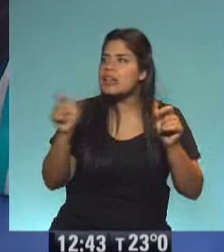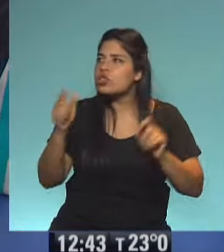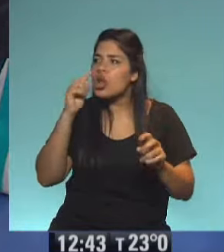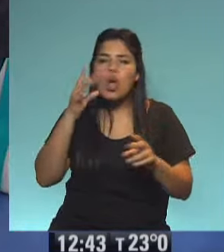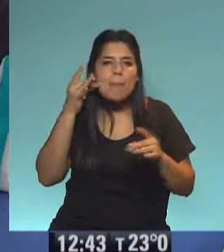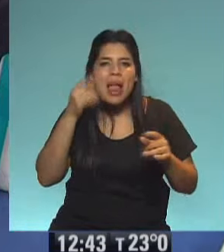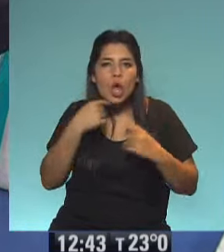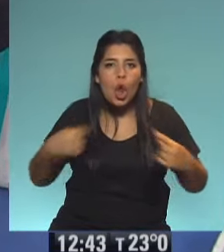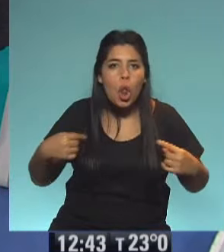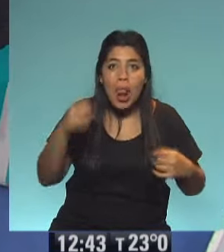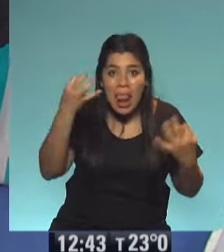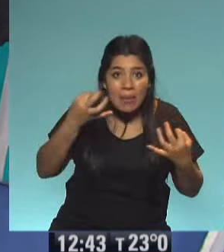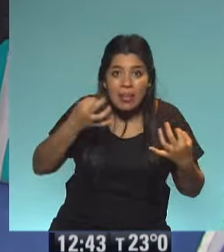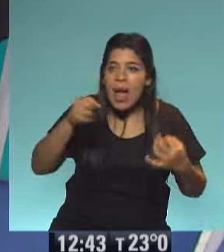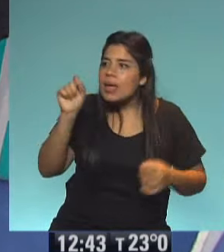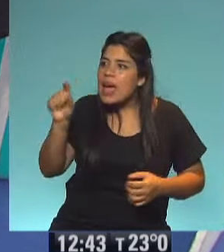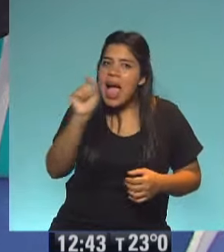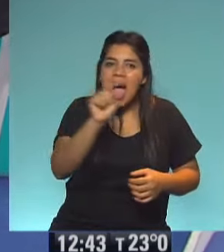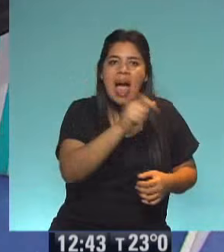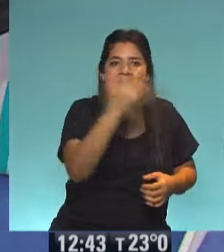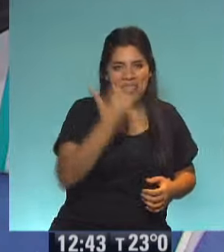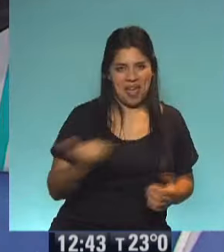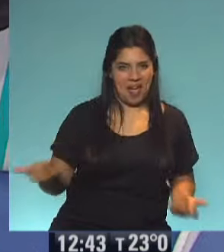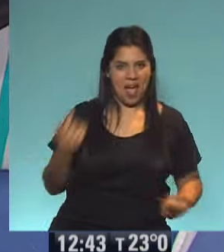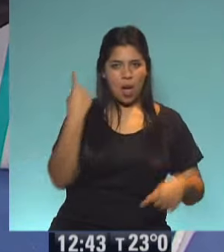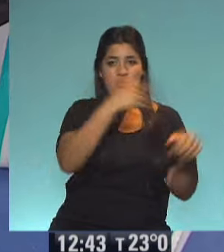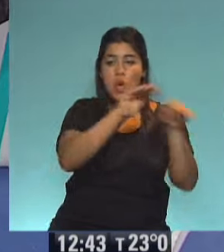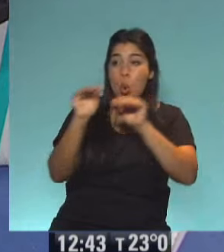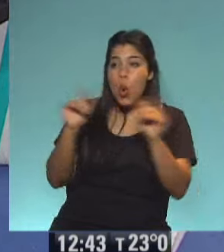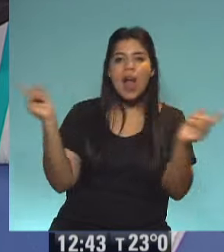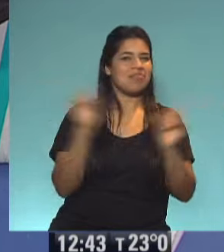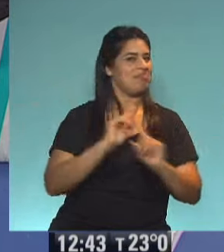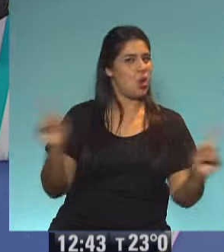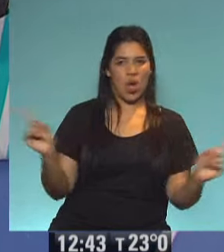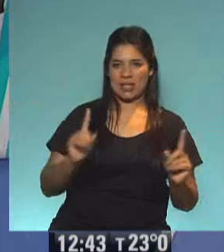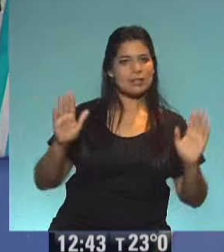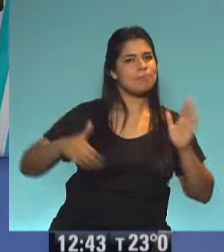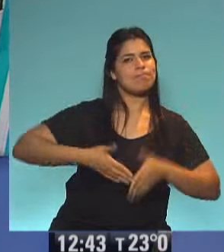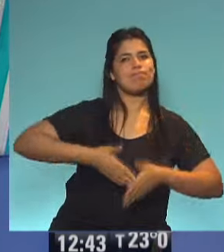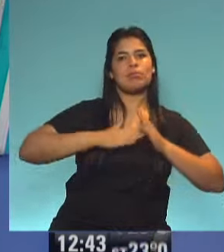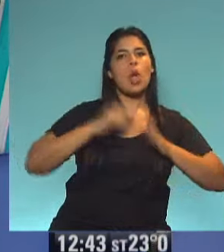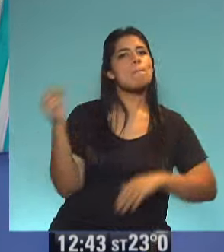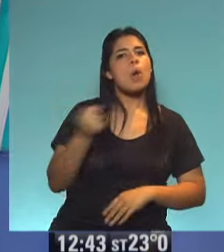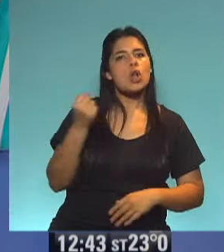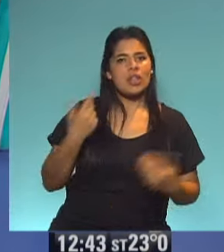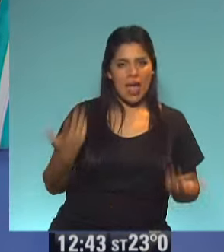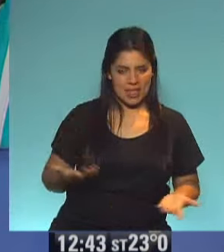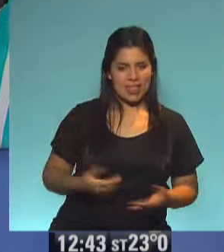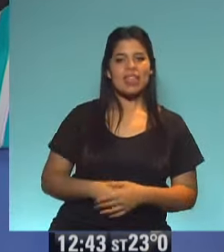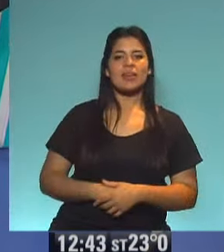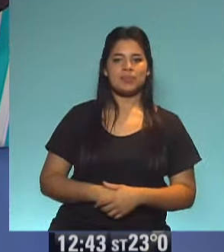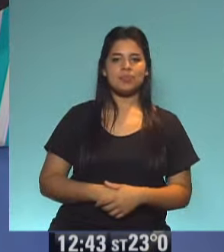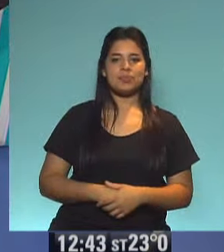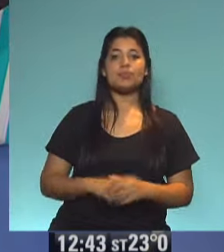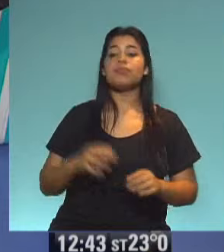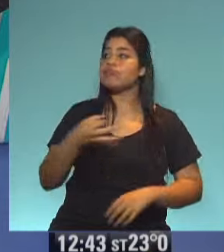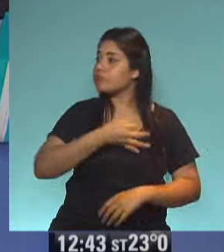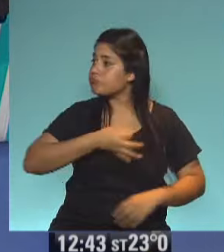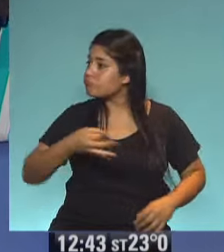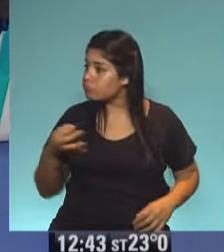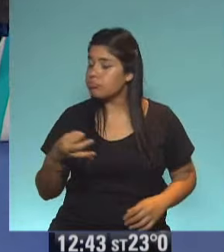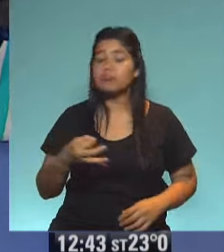e irrepetibles. Y sentirnos únicos es muy importante porque lo somos, ¿no es cierto? Exactamente.